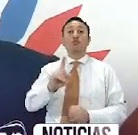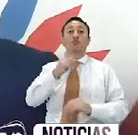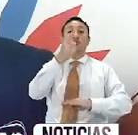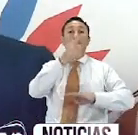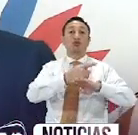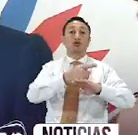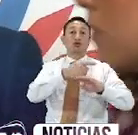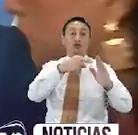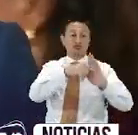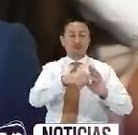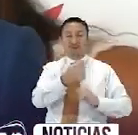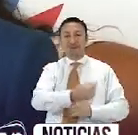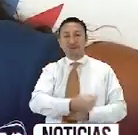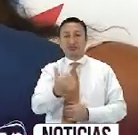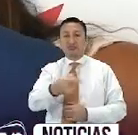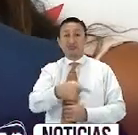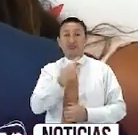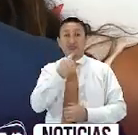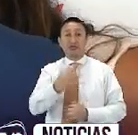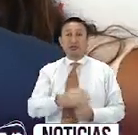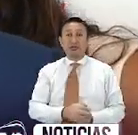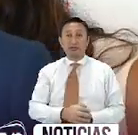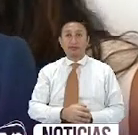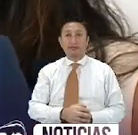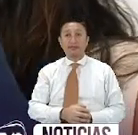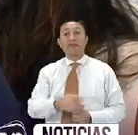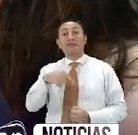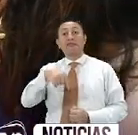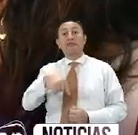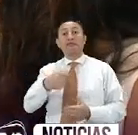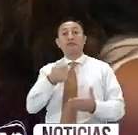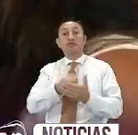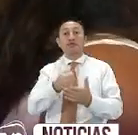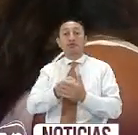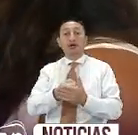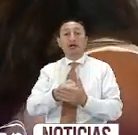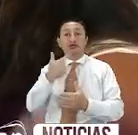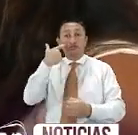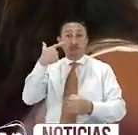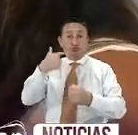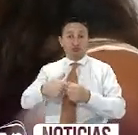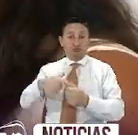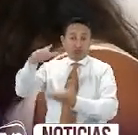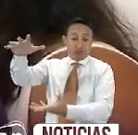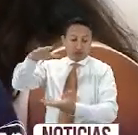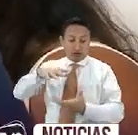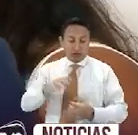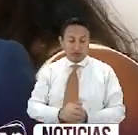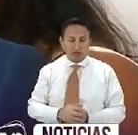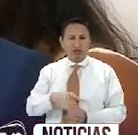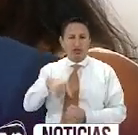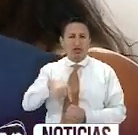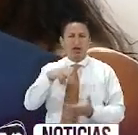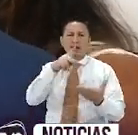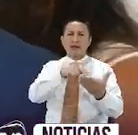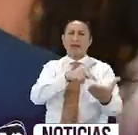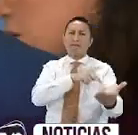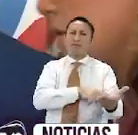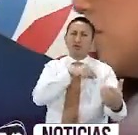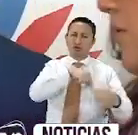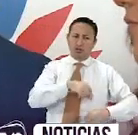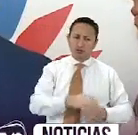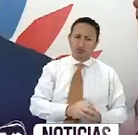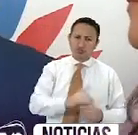establece que se incentiva la importación de gas natural, por ejemplo, cuando tengamos proyectos que incorporen